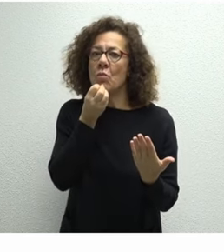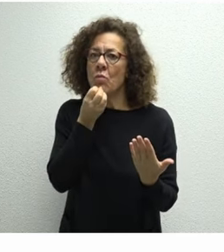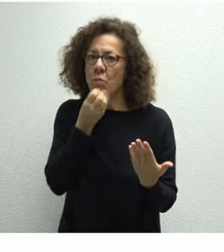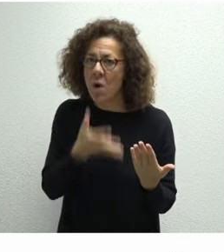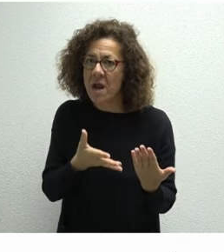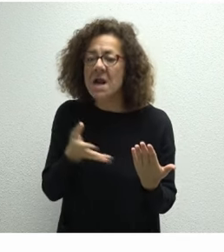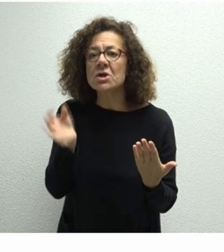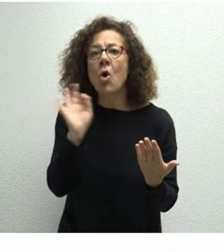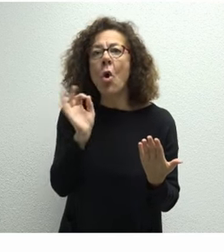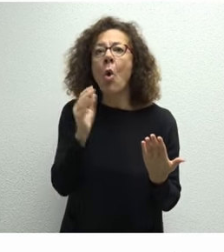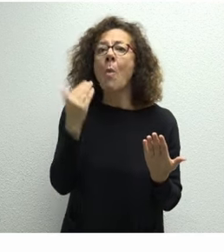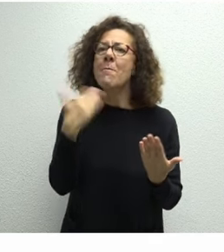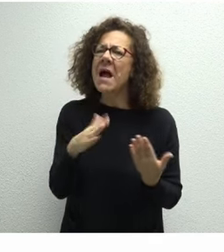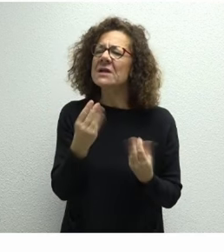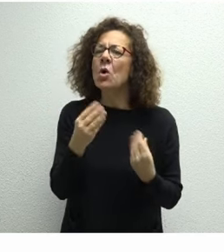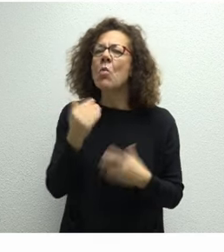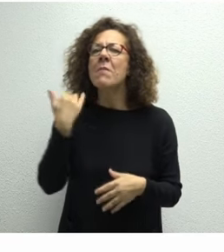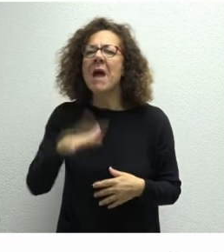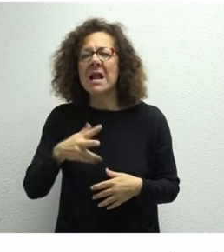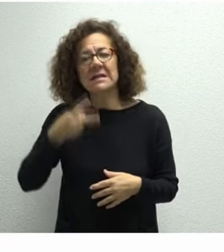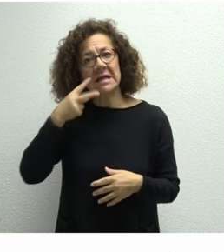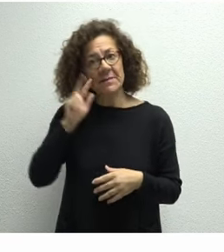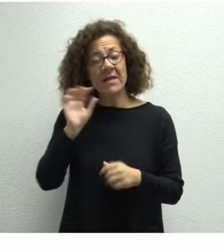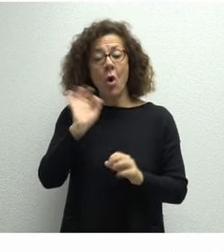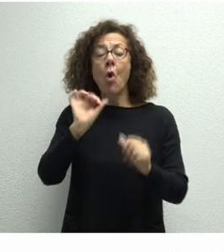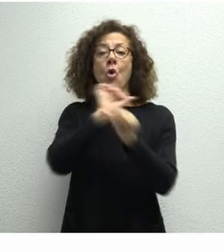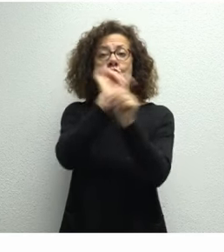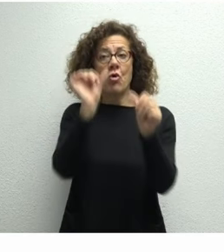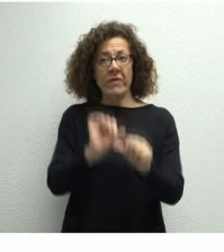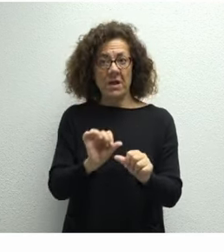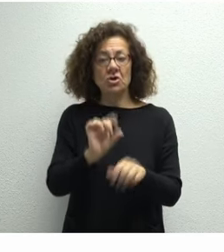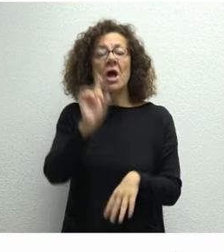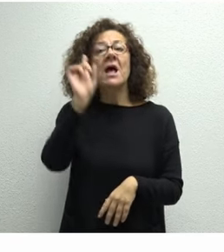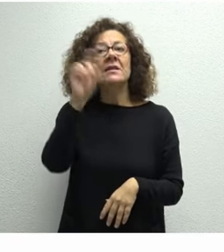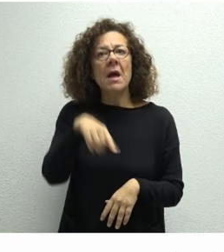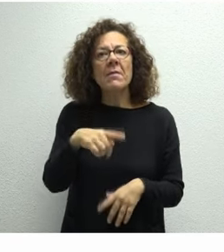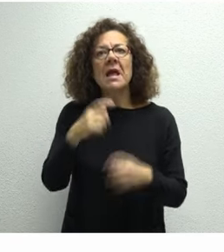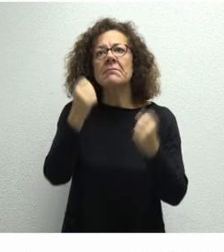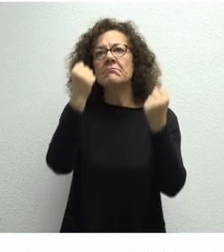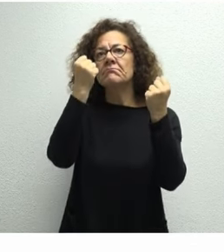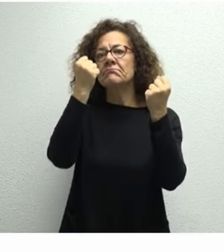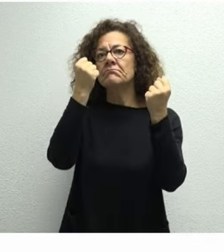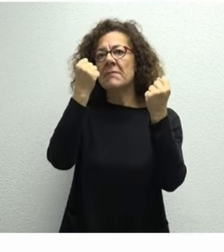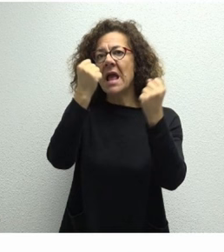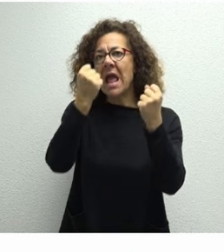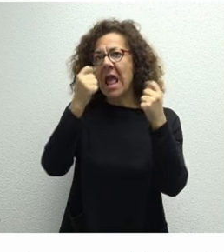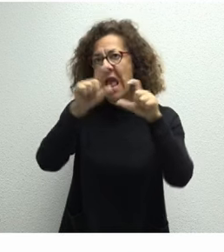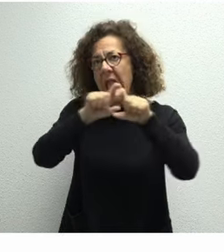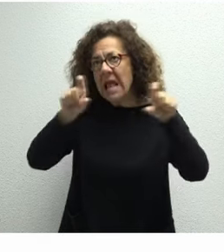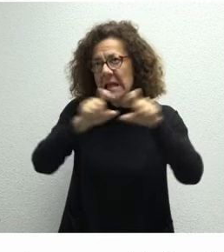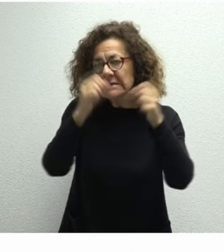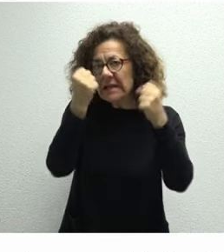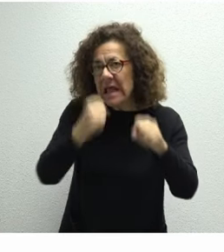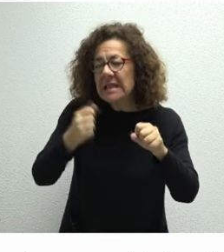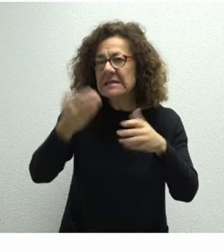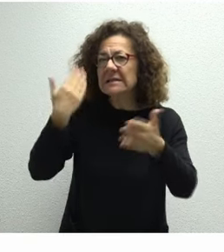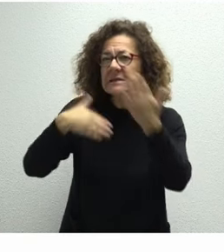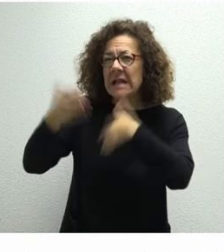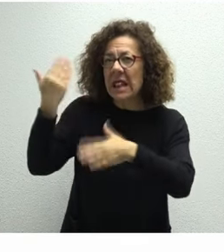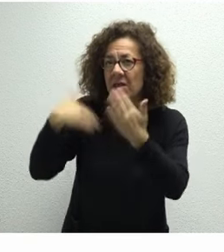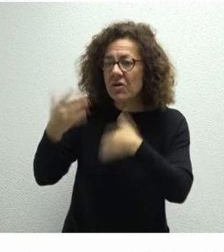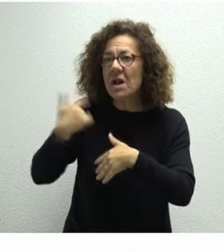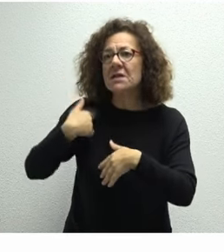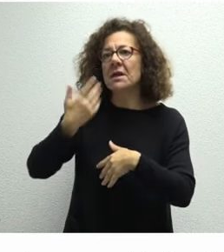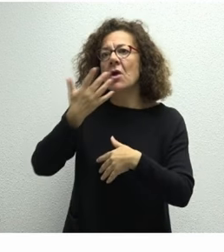o malas muy malas experiencias o modelos incluso entidades e tradicionales no eh